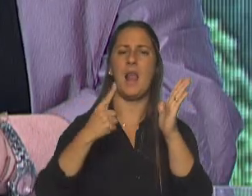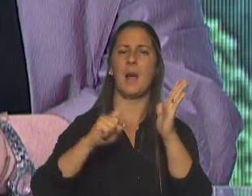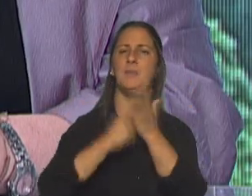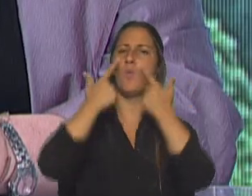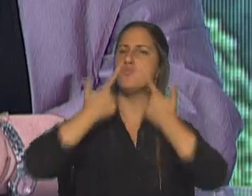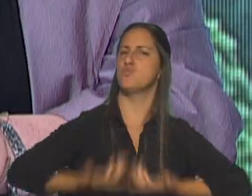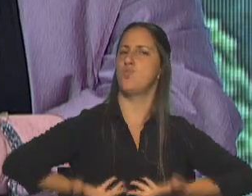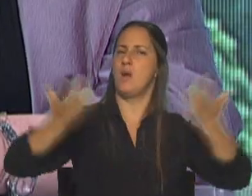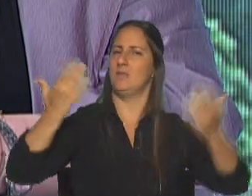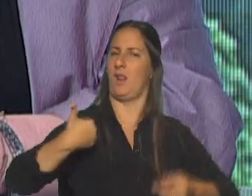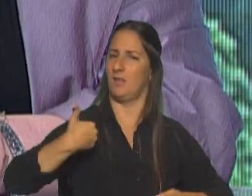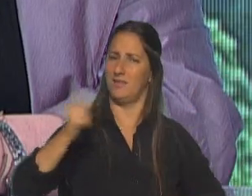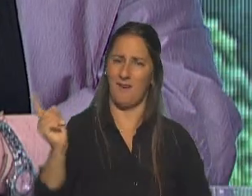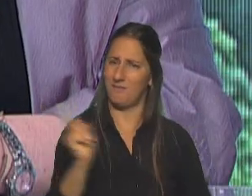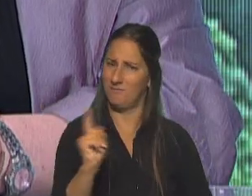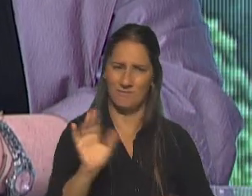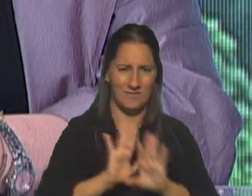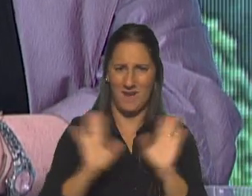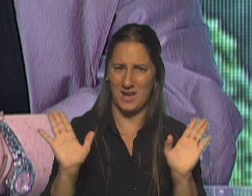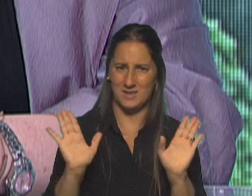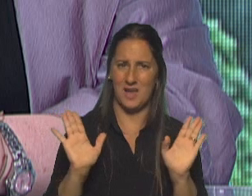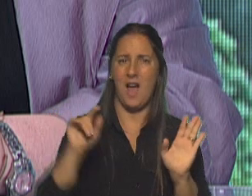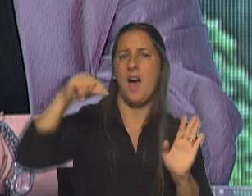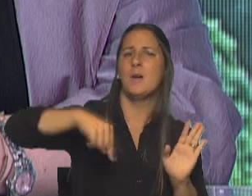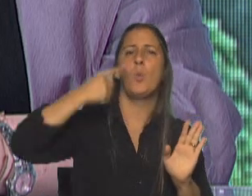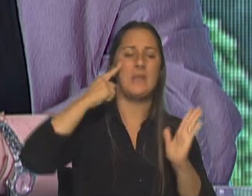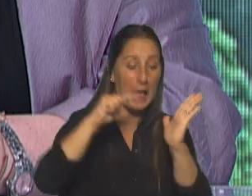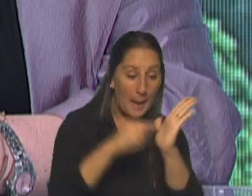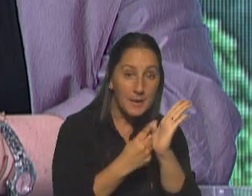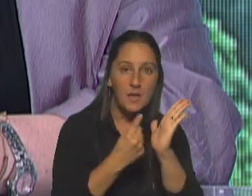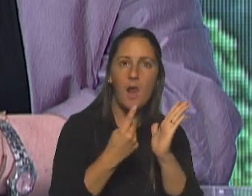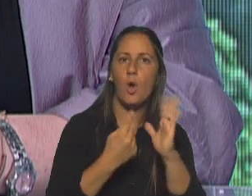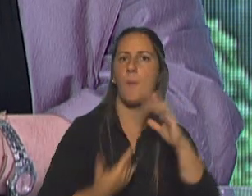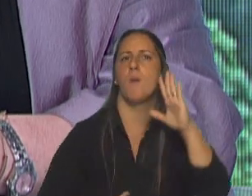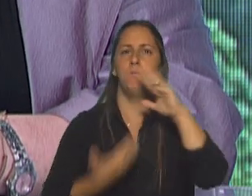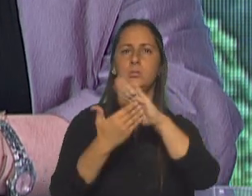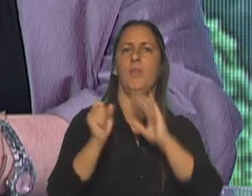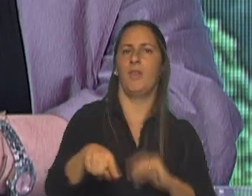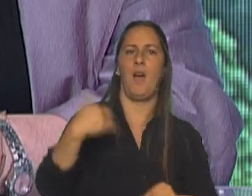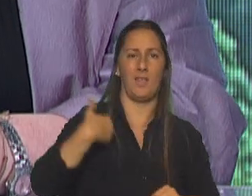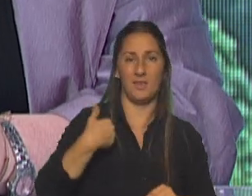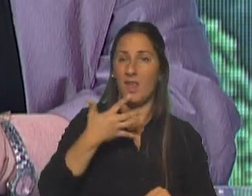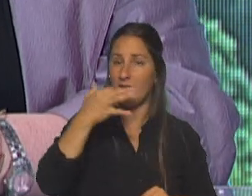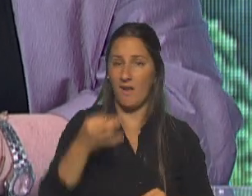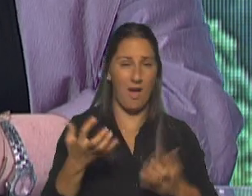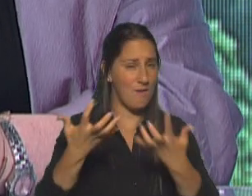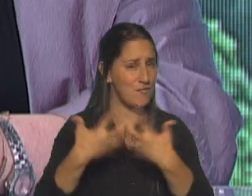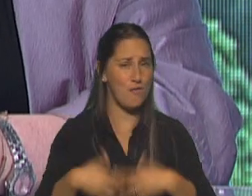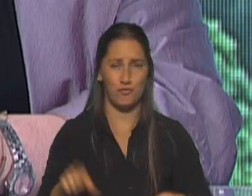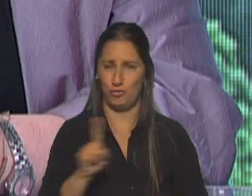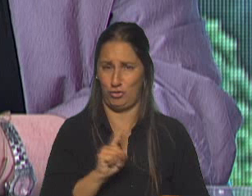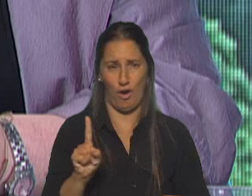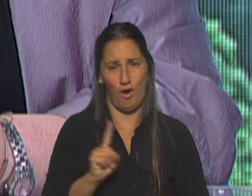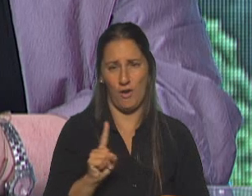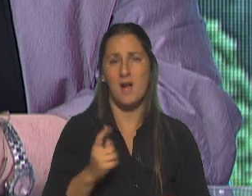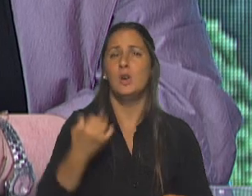nación, porque hasta ahora se piensa la capital como la vidriera de la nación, y no funciona así, y de hecho tanto no